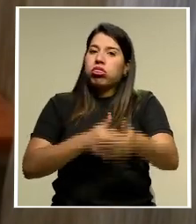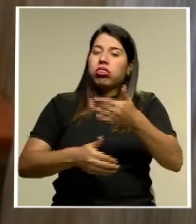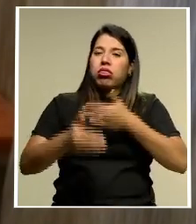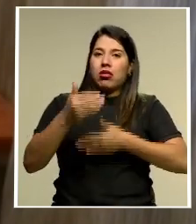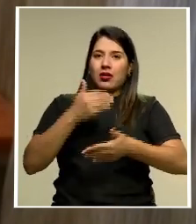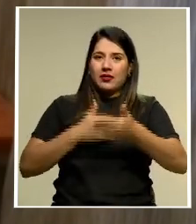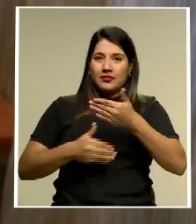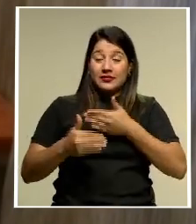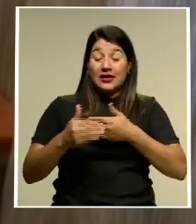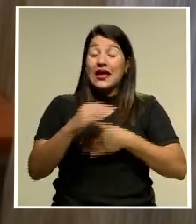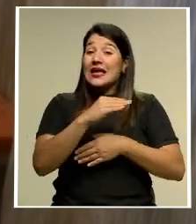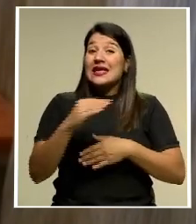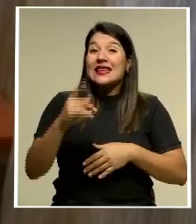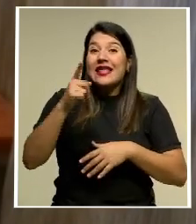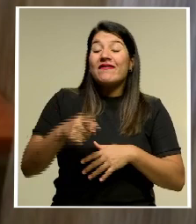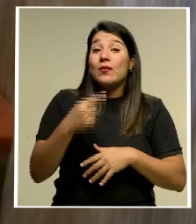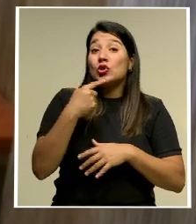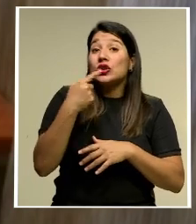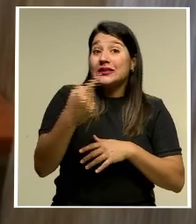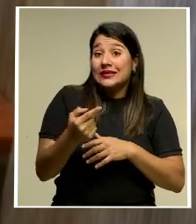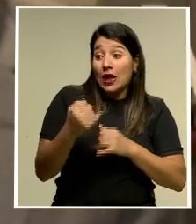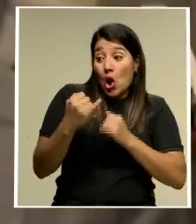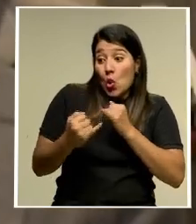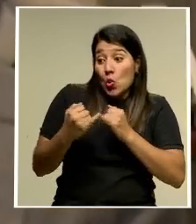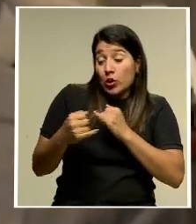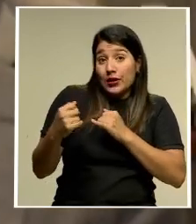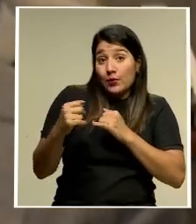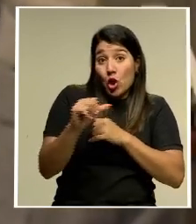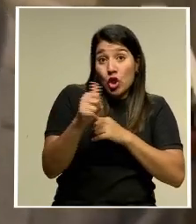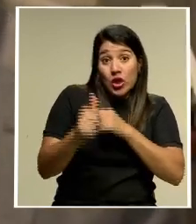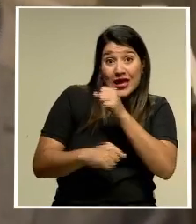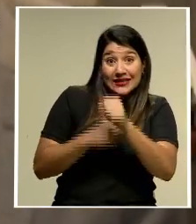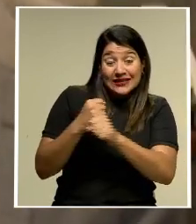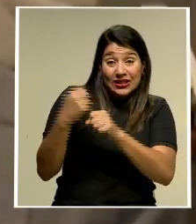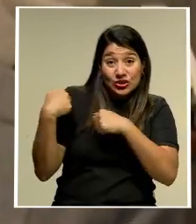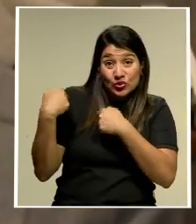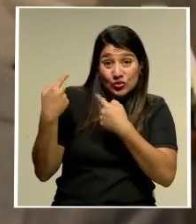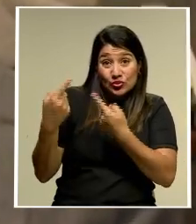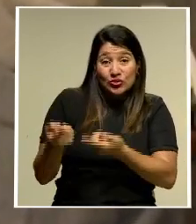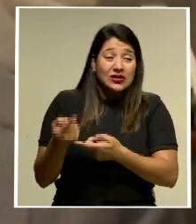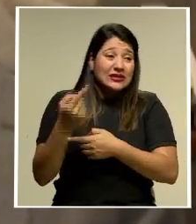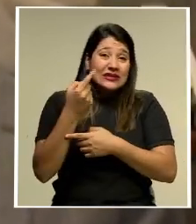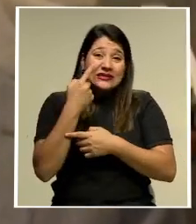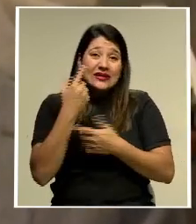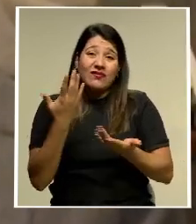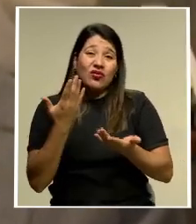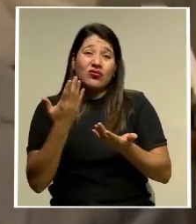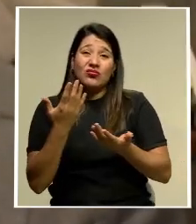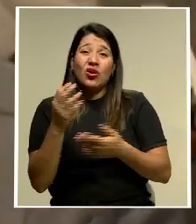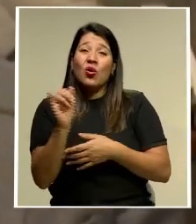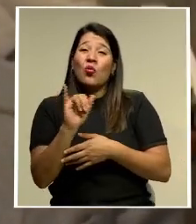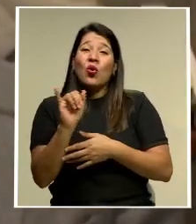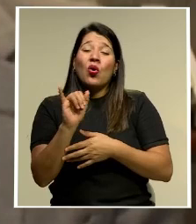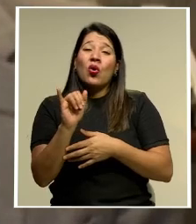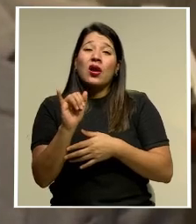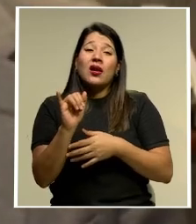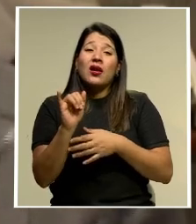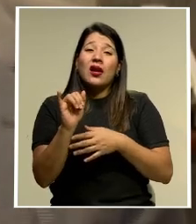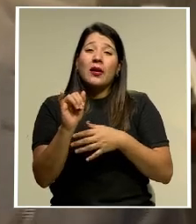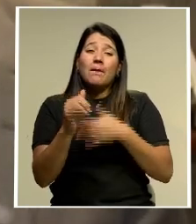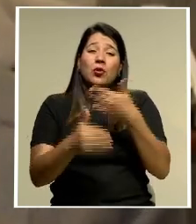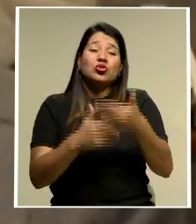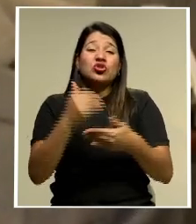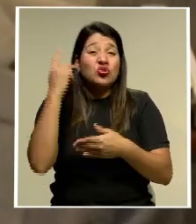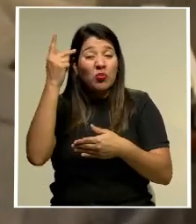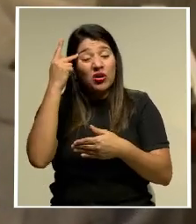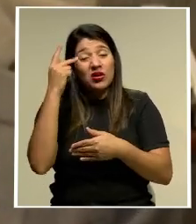fuelle, y hay que decir que en la última década dio claros síntomas de agotamiento político. Hay que